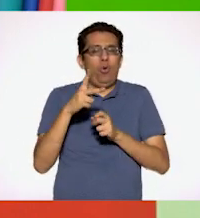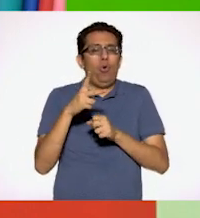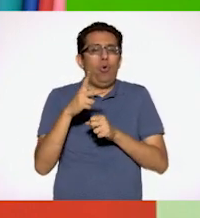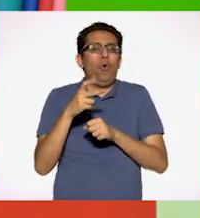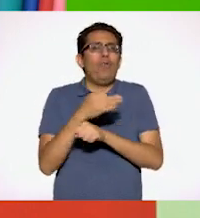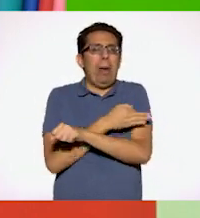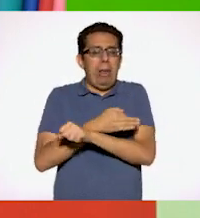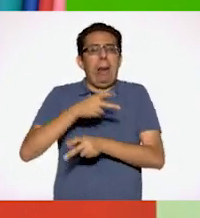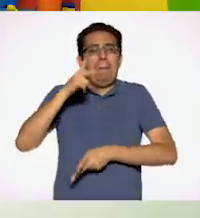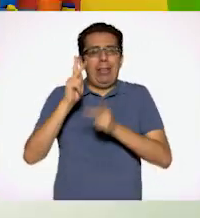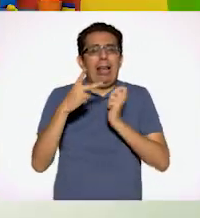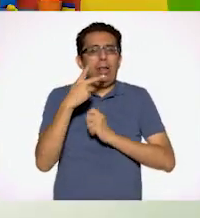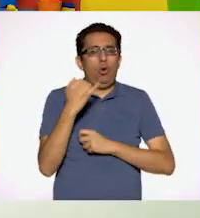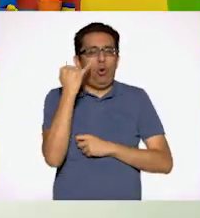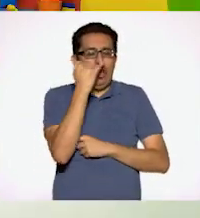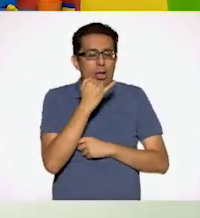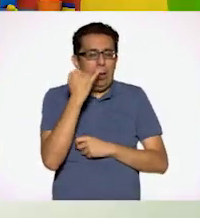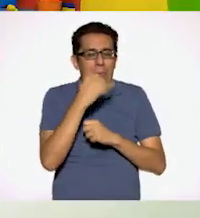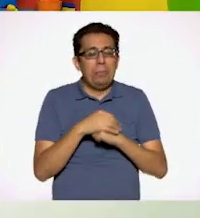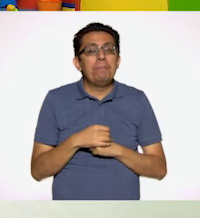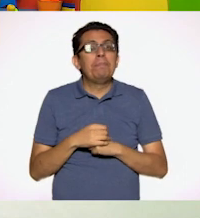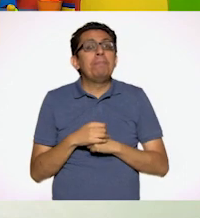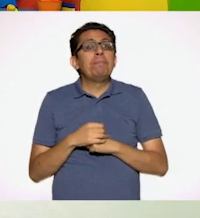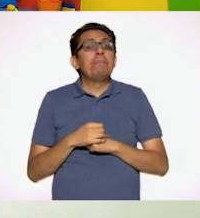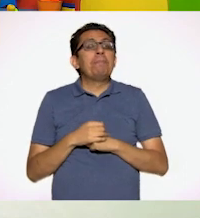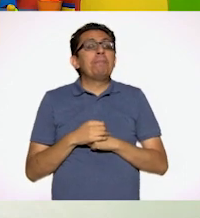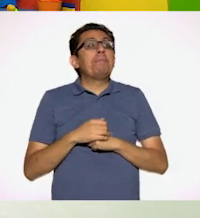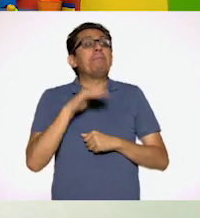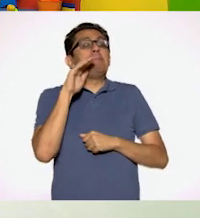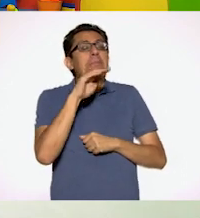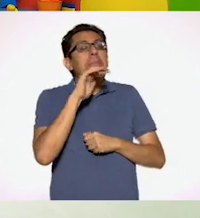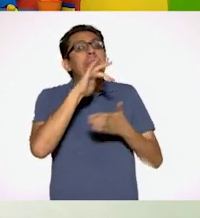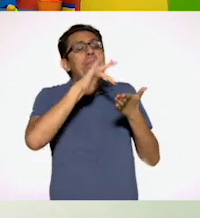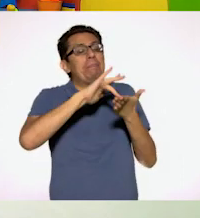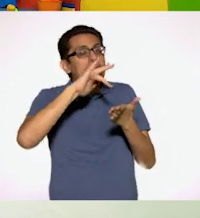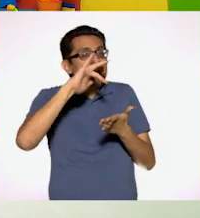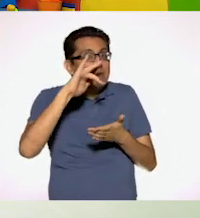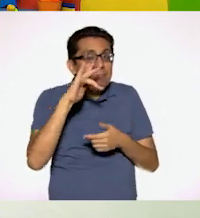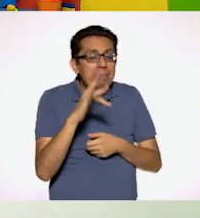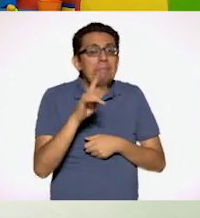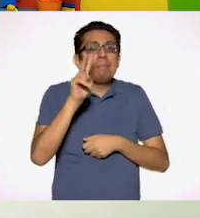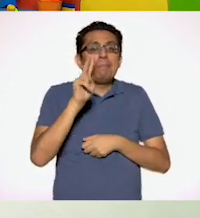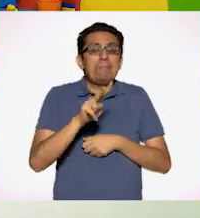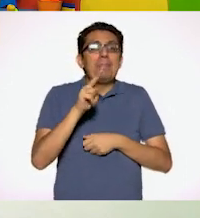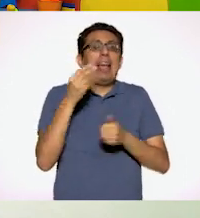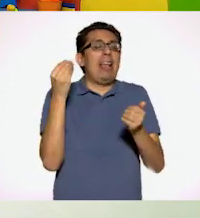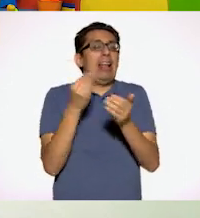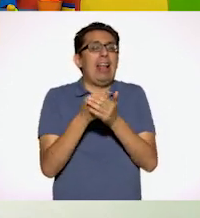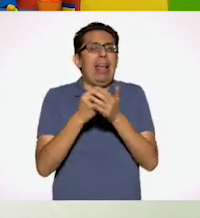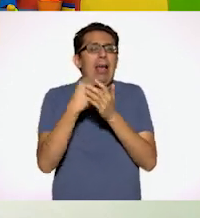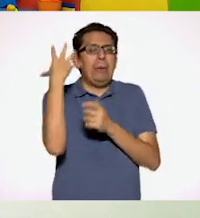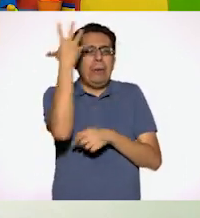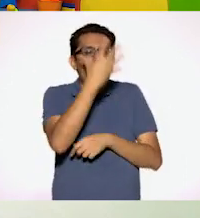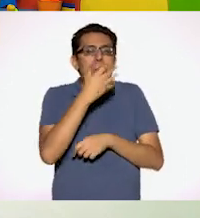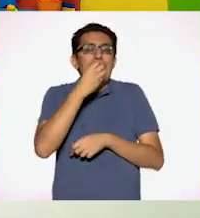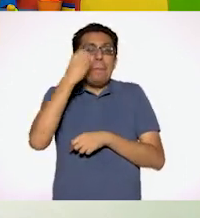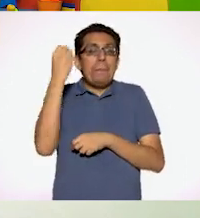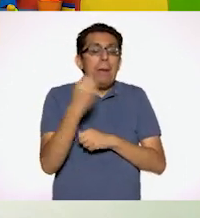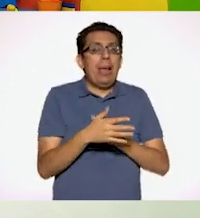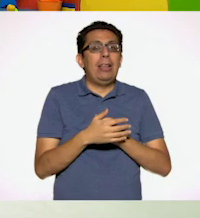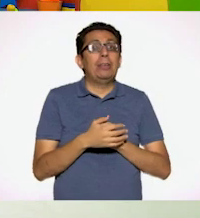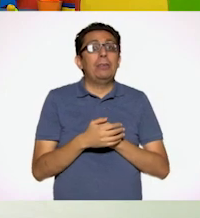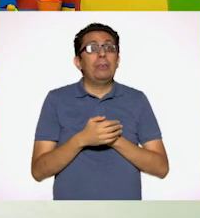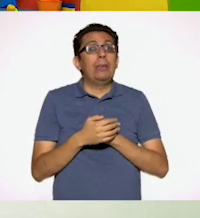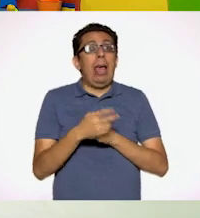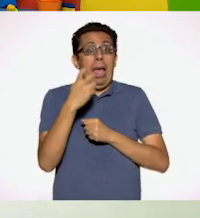en tu lengua materna? ¡Ay, Hapsiri! Muchísimas gracias. Estuvo increíble la sesión de hoy. Oye, ¿esto